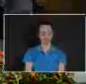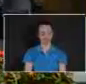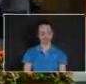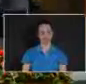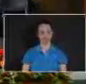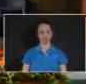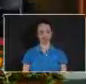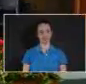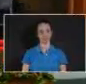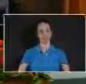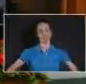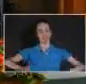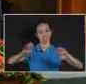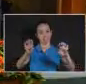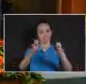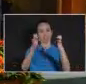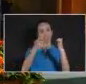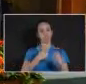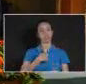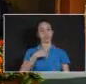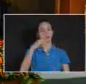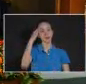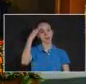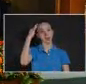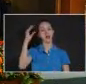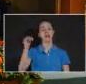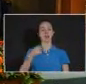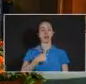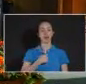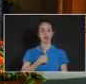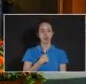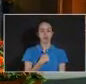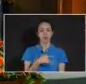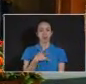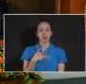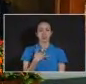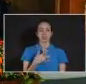Entonces yo sé lo que se le deja venir a uno, hermano. Yo lo sé.